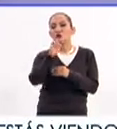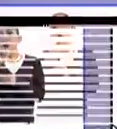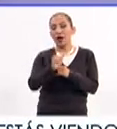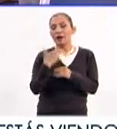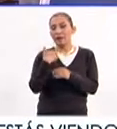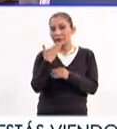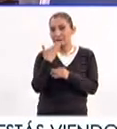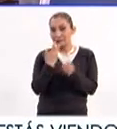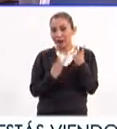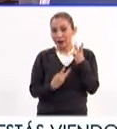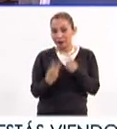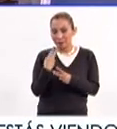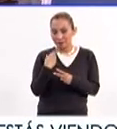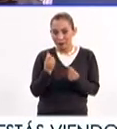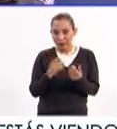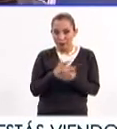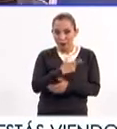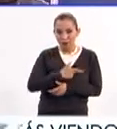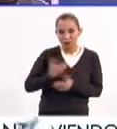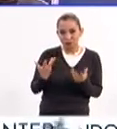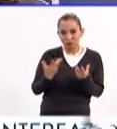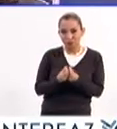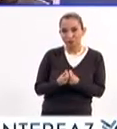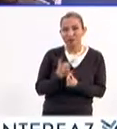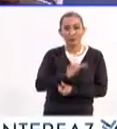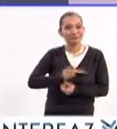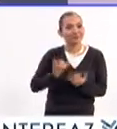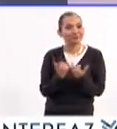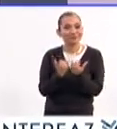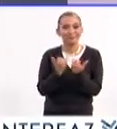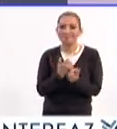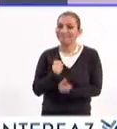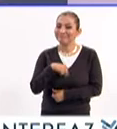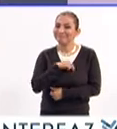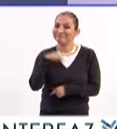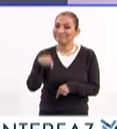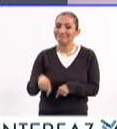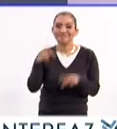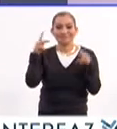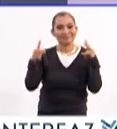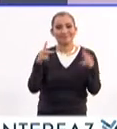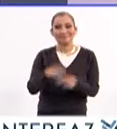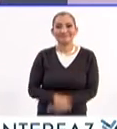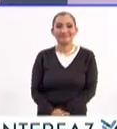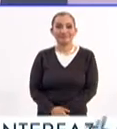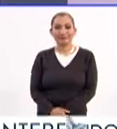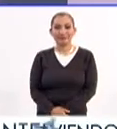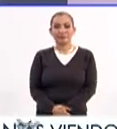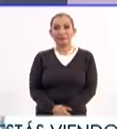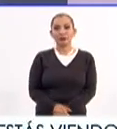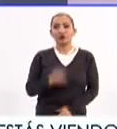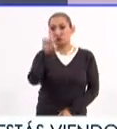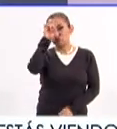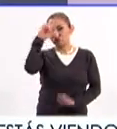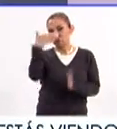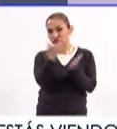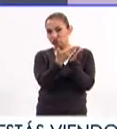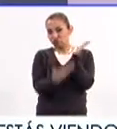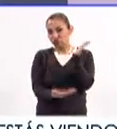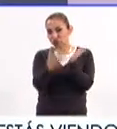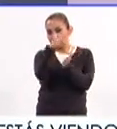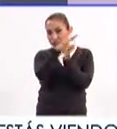Muchas gracias por estar con nosotros. Hola, Ana Cristina, qué gusto estar aquí. El gusto siempre es nuestro de tenerte aquí, Javier. Bueno, pues propongo esta